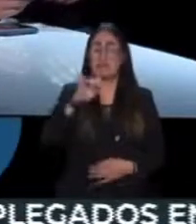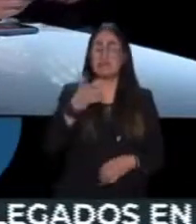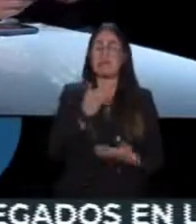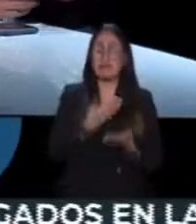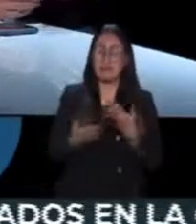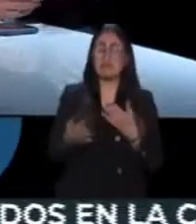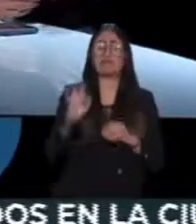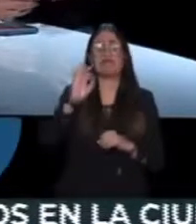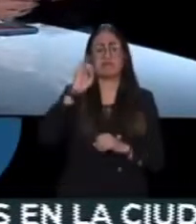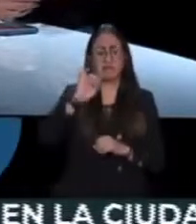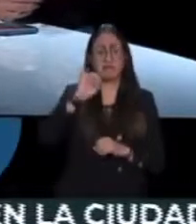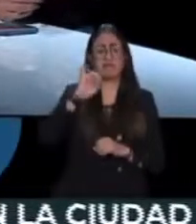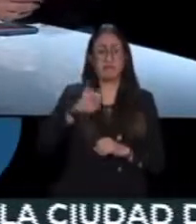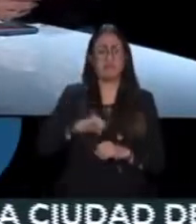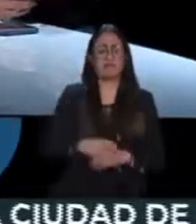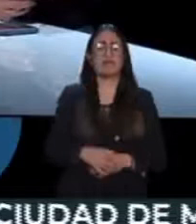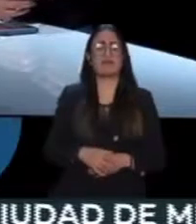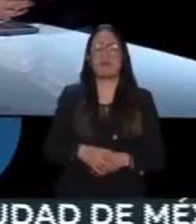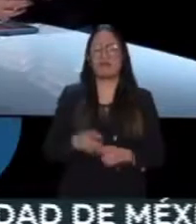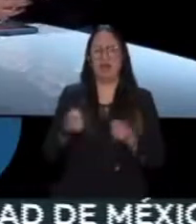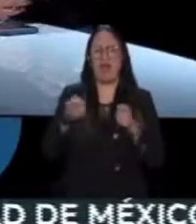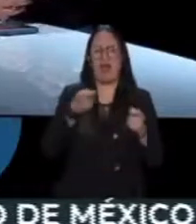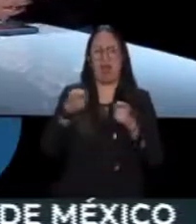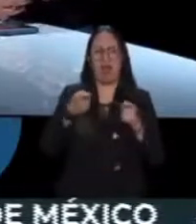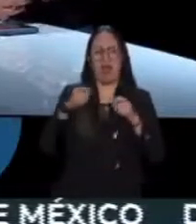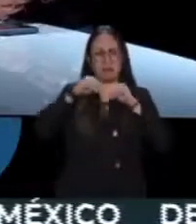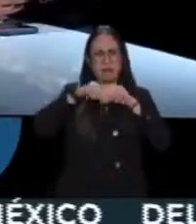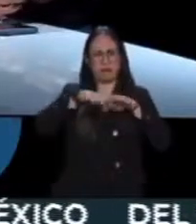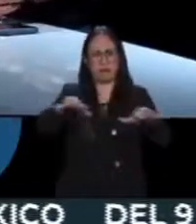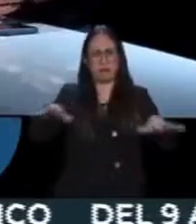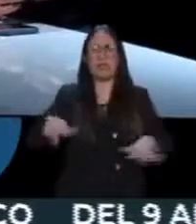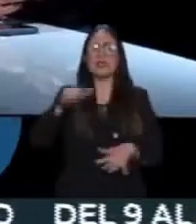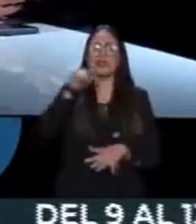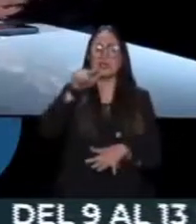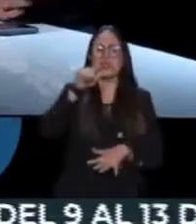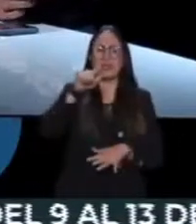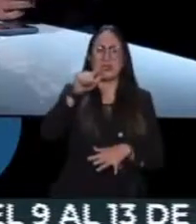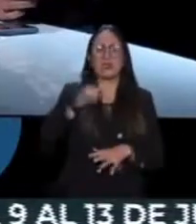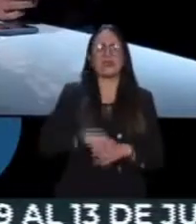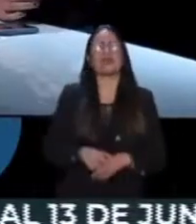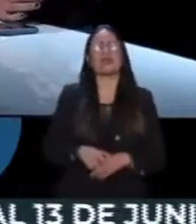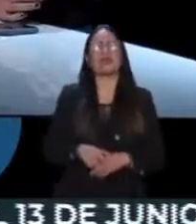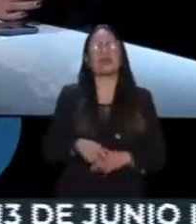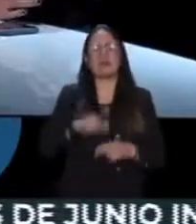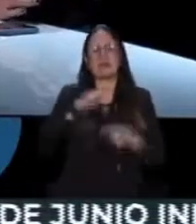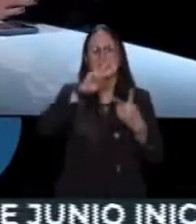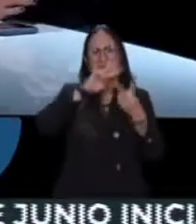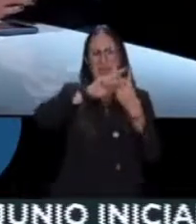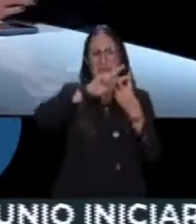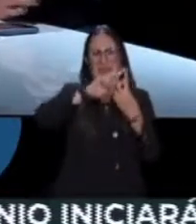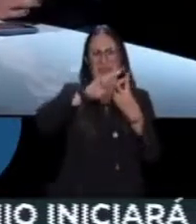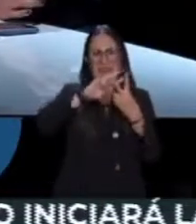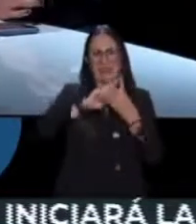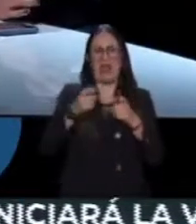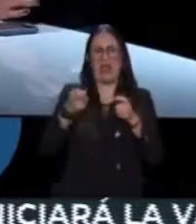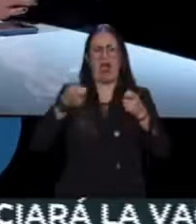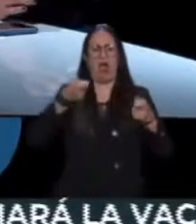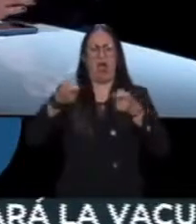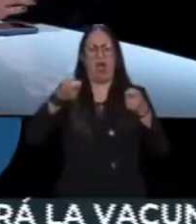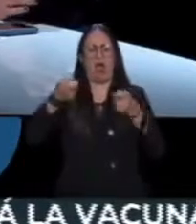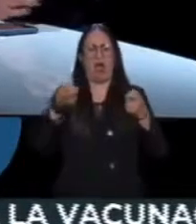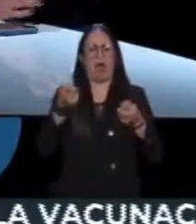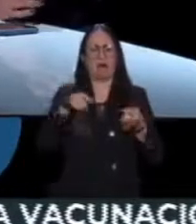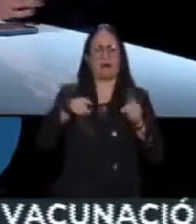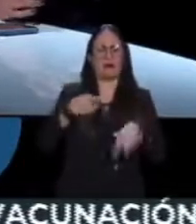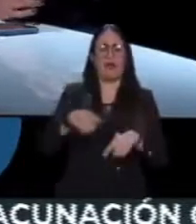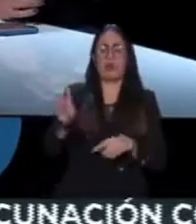historia, porque en 2018 tuvimos 17 trending topics de manipulación, y esta jornada del domingo